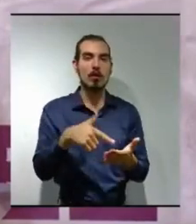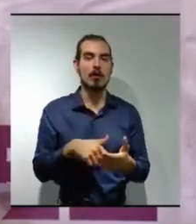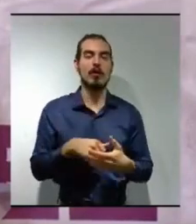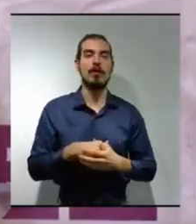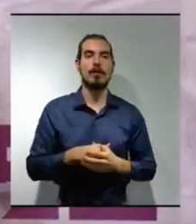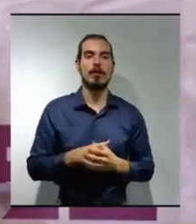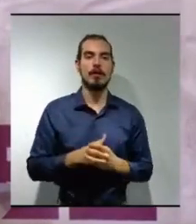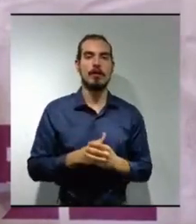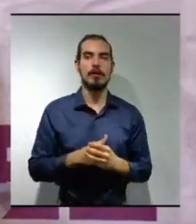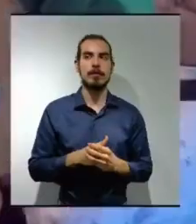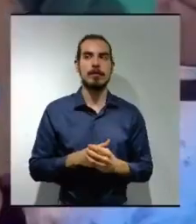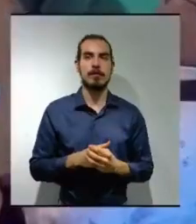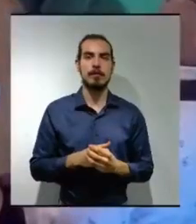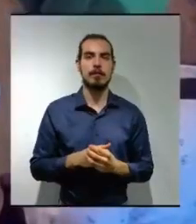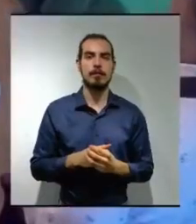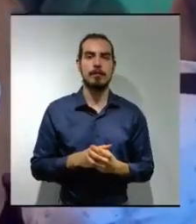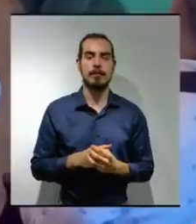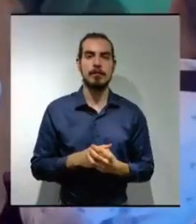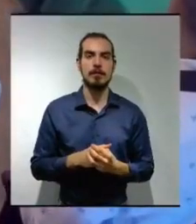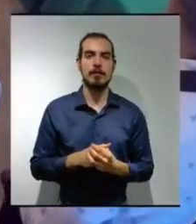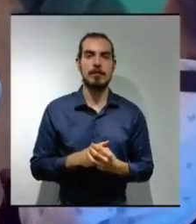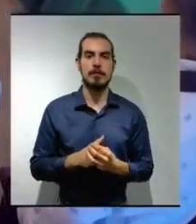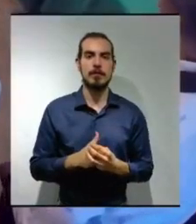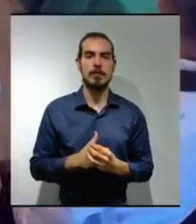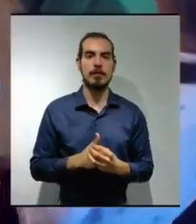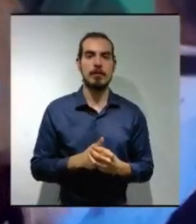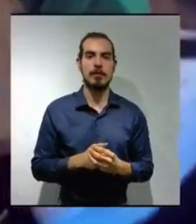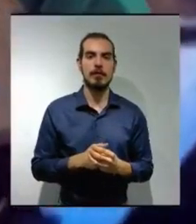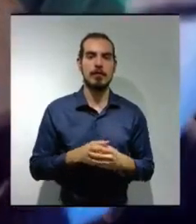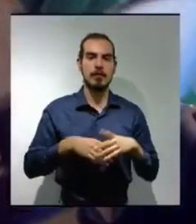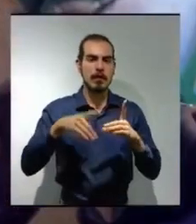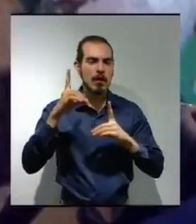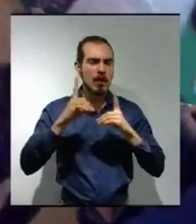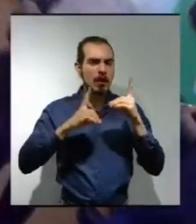evento. Muy bien, abrimos una ronda para preguntas, compañeros.